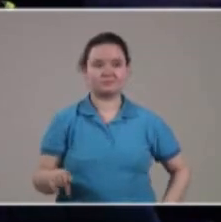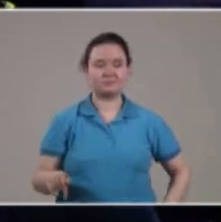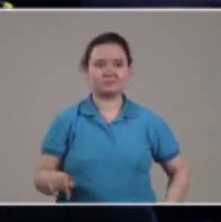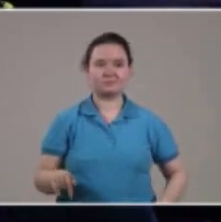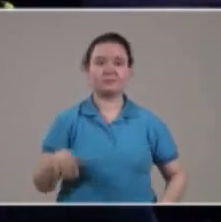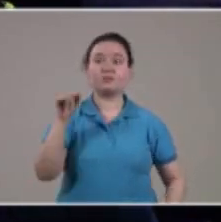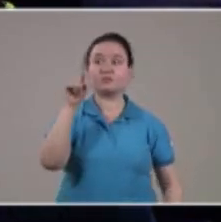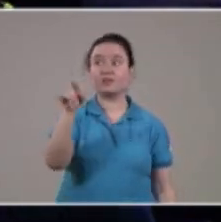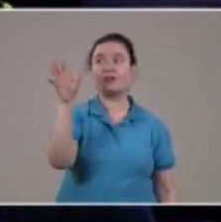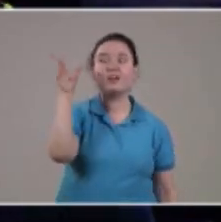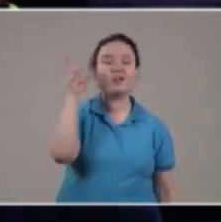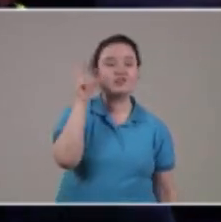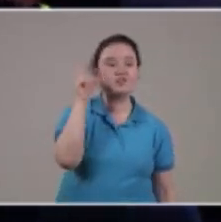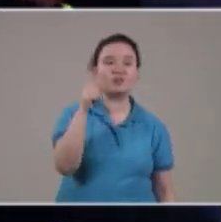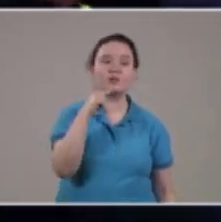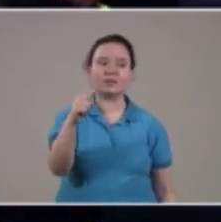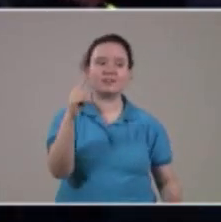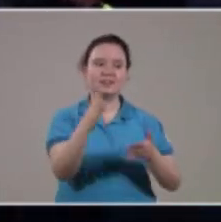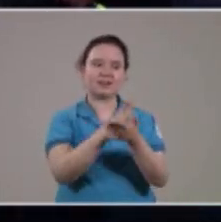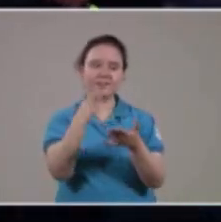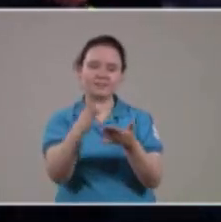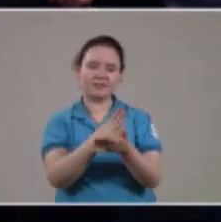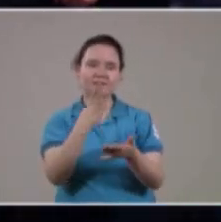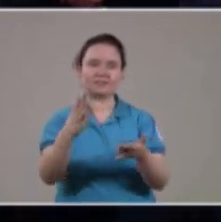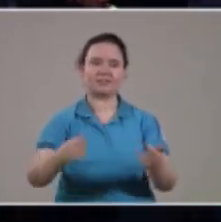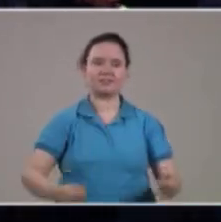Oiga lo que dice la Biblia de David.